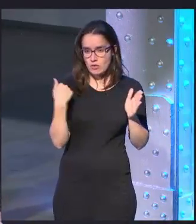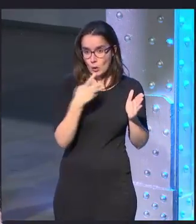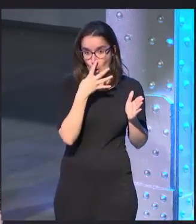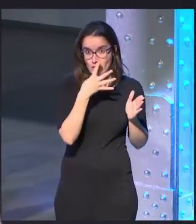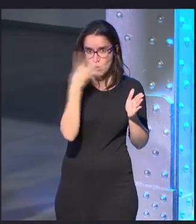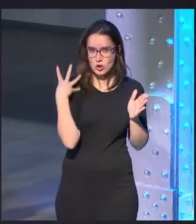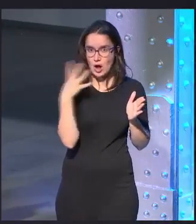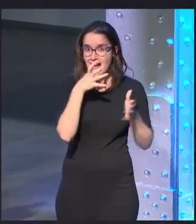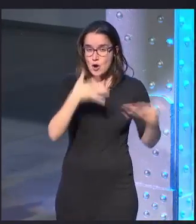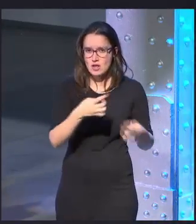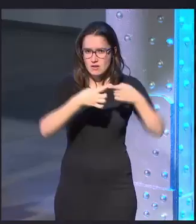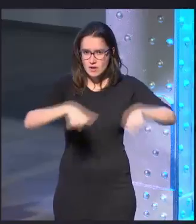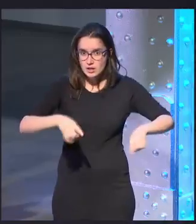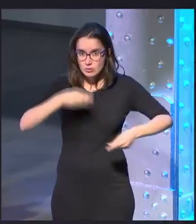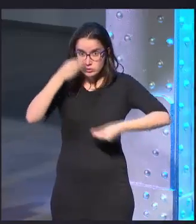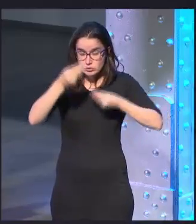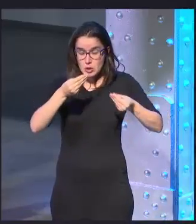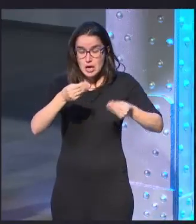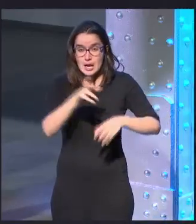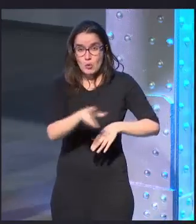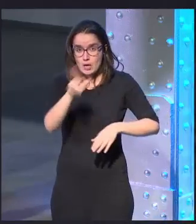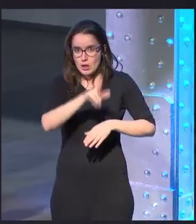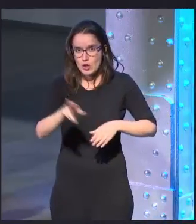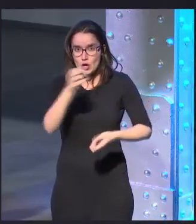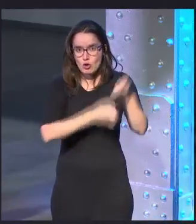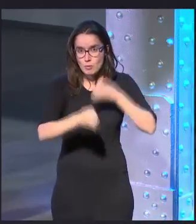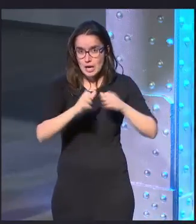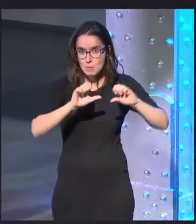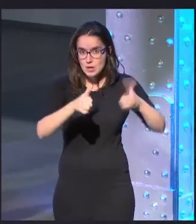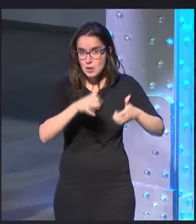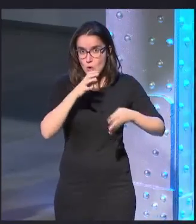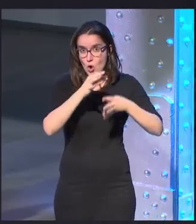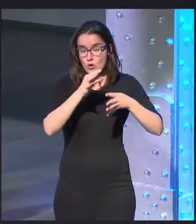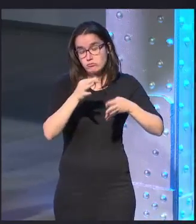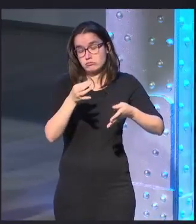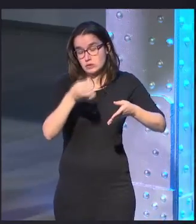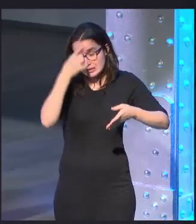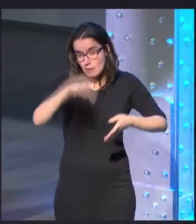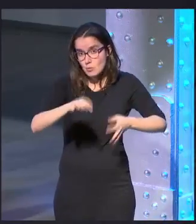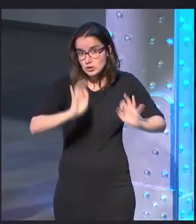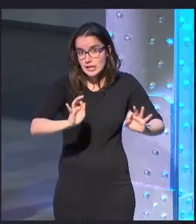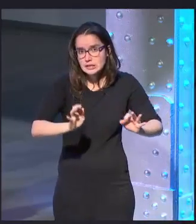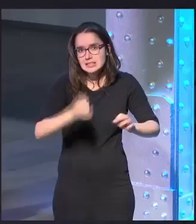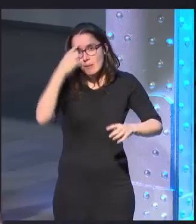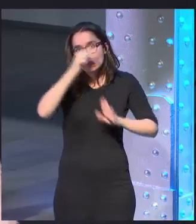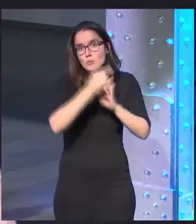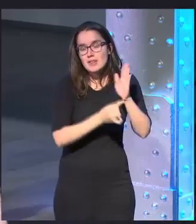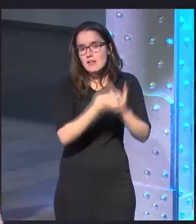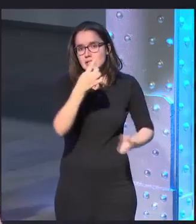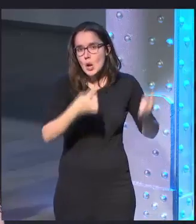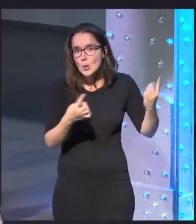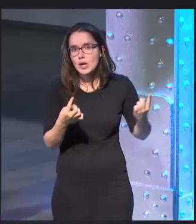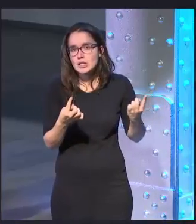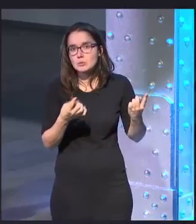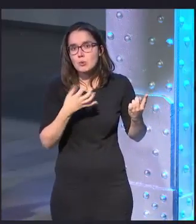Porque somos conscientes que ese es el principio de la recuperación económica. Somos conscientes que hay medidas en las que